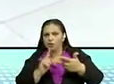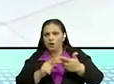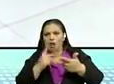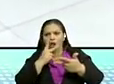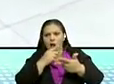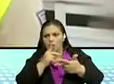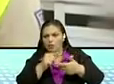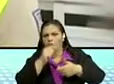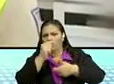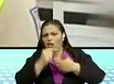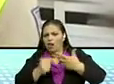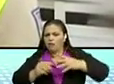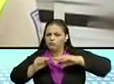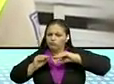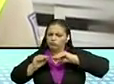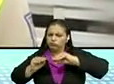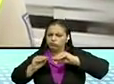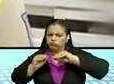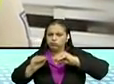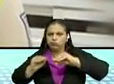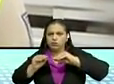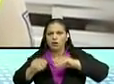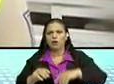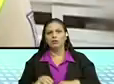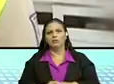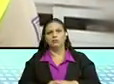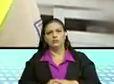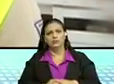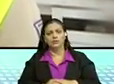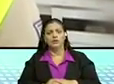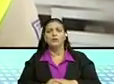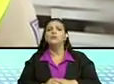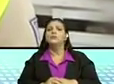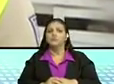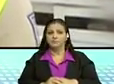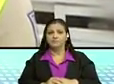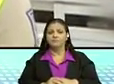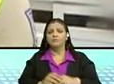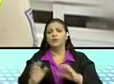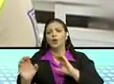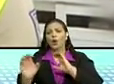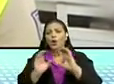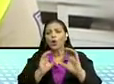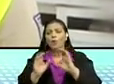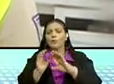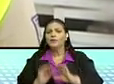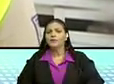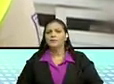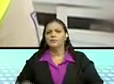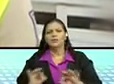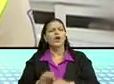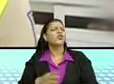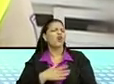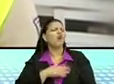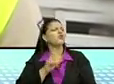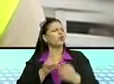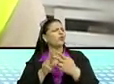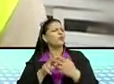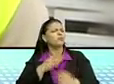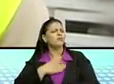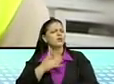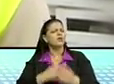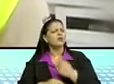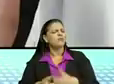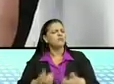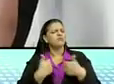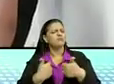madres de familia a nuestros hijos. No seamos tan confiados. Muchas veces, por dedicarnos ya sea de